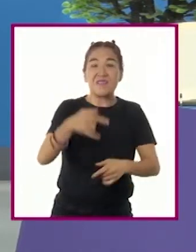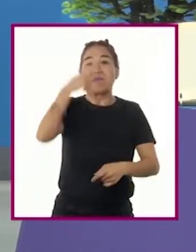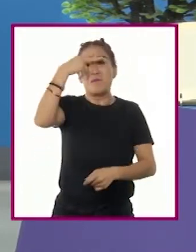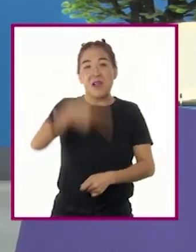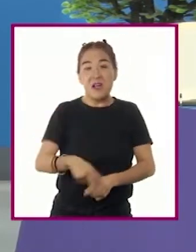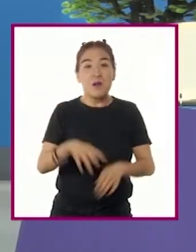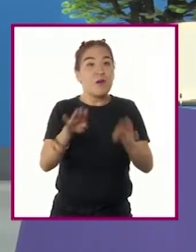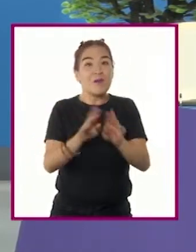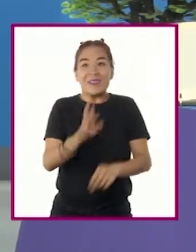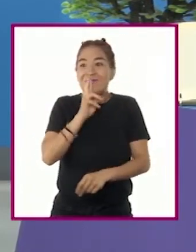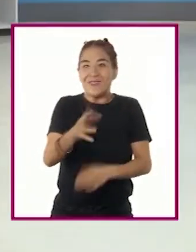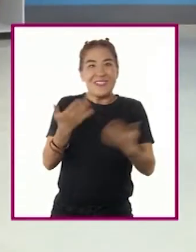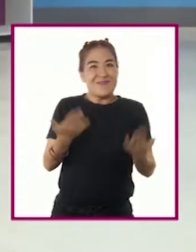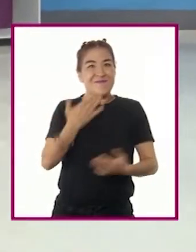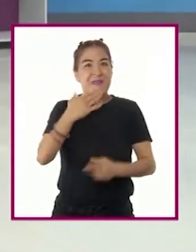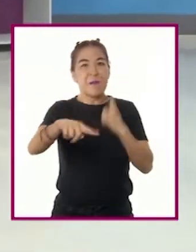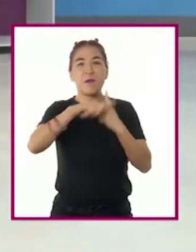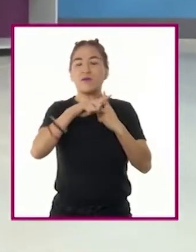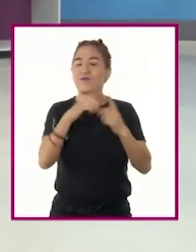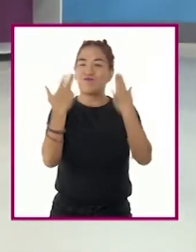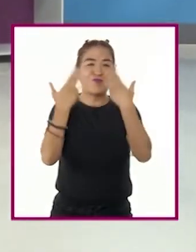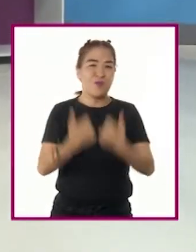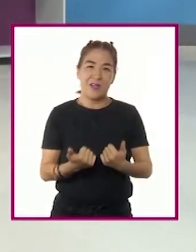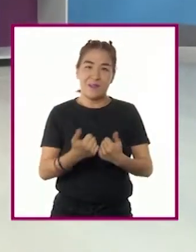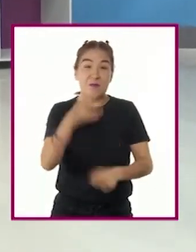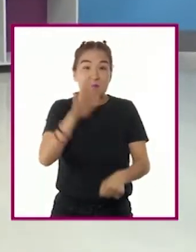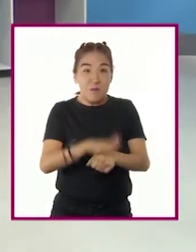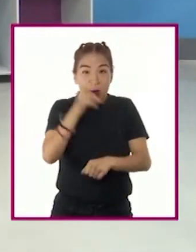respuesta satisfactoria. Es por eso,